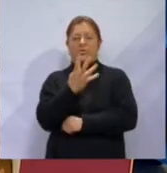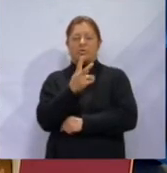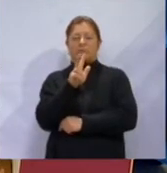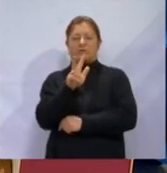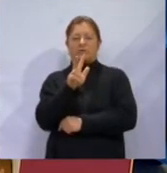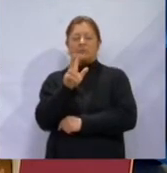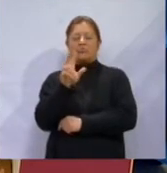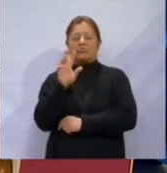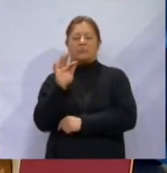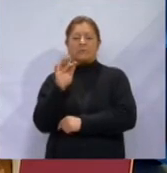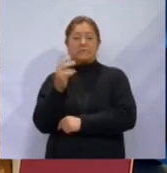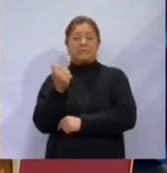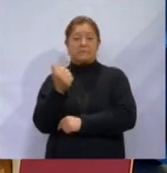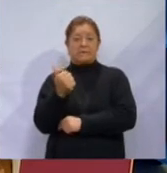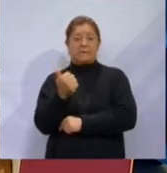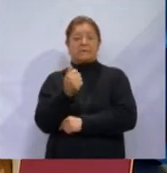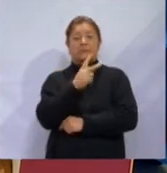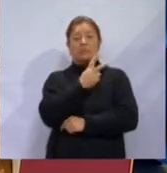244-1836,